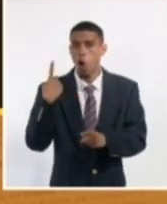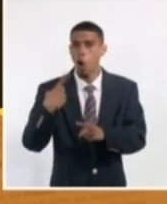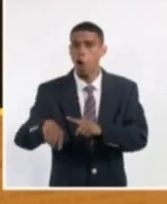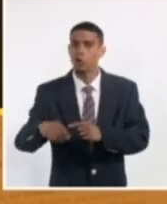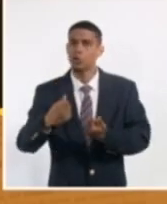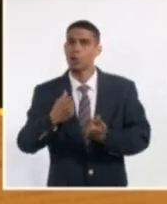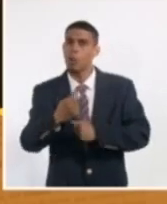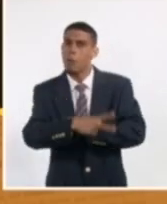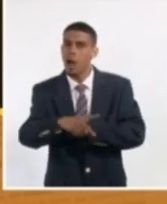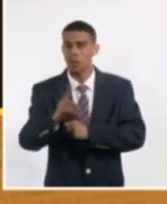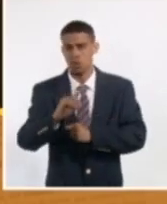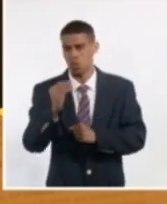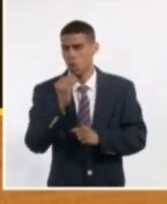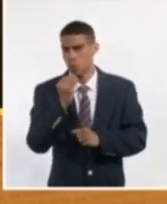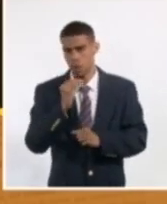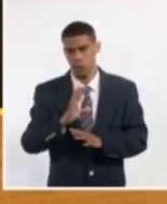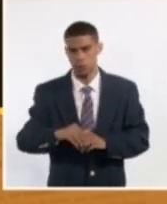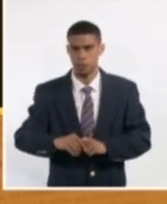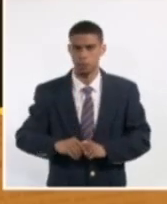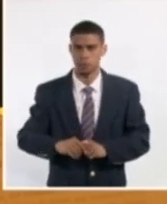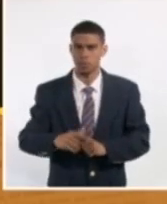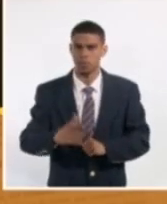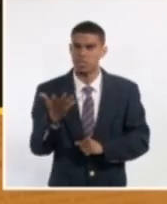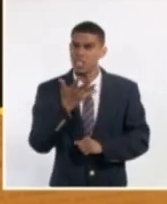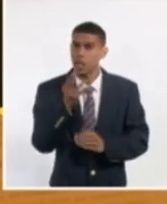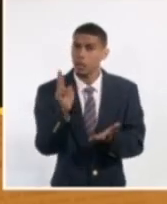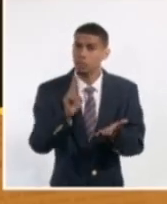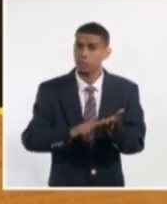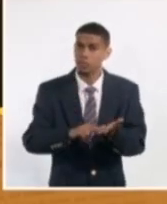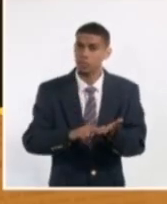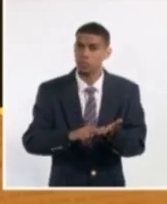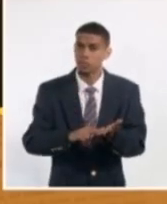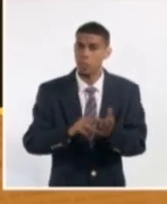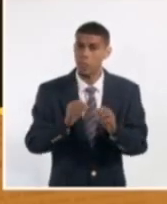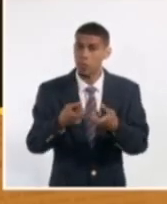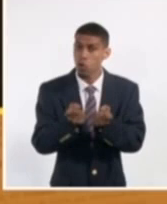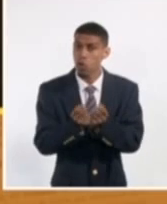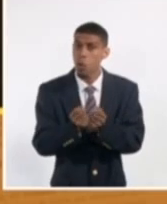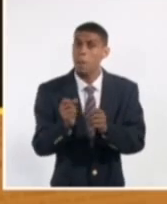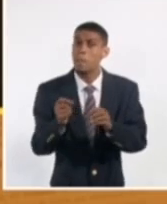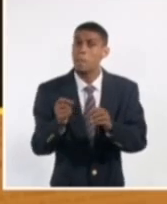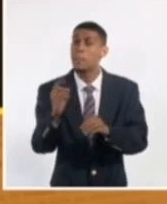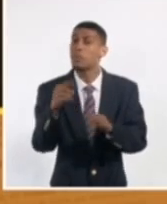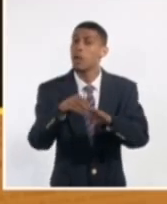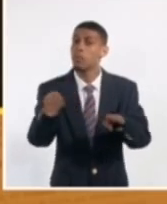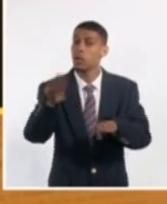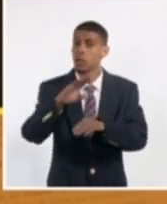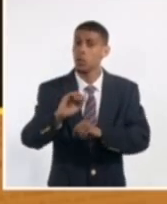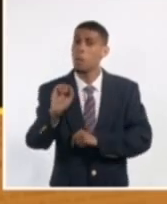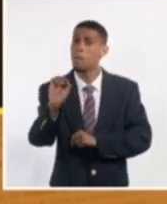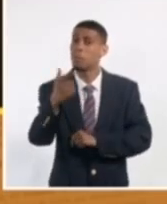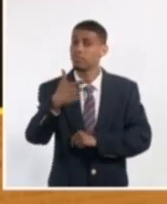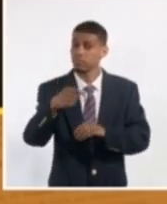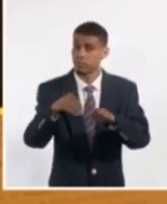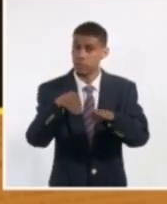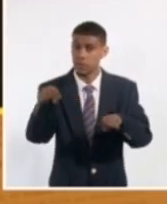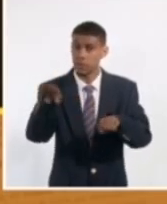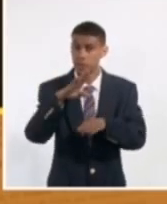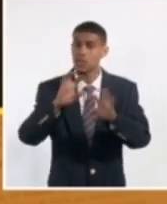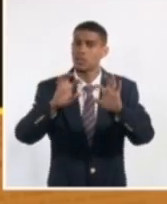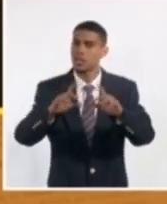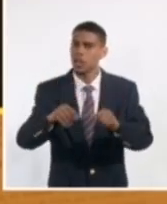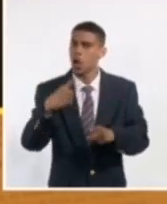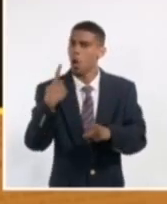El Consejo de Ministros está integrado por el primer ministro, los viceprimeros ministros, los ministros, el secretario y los